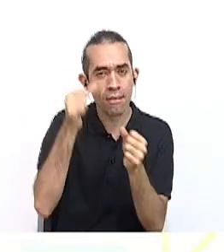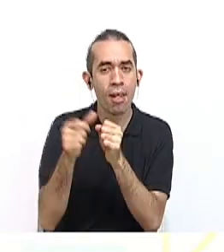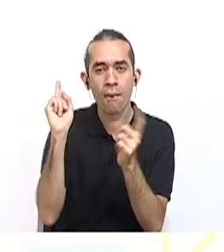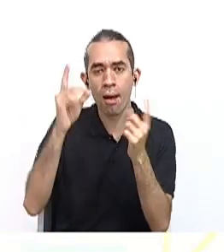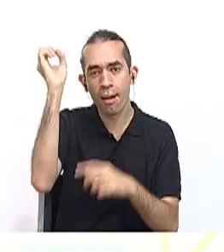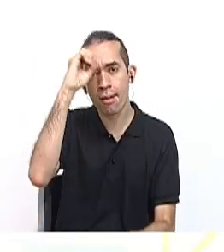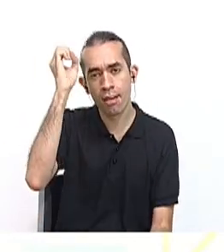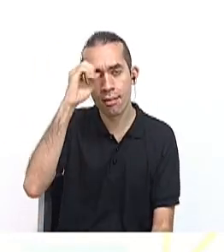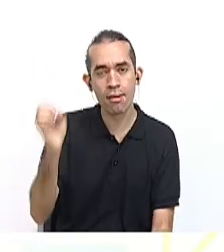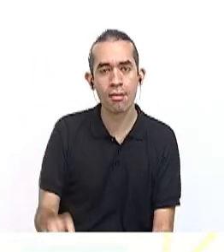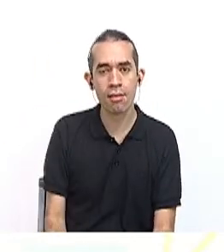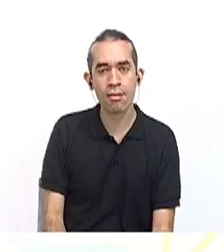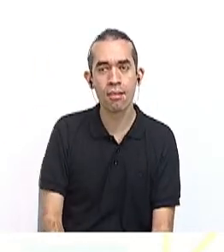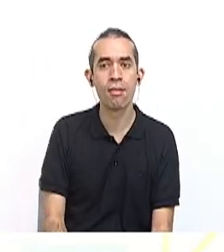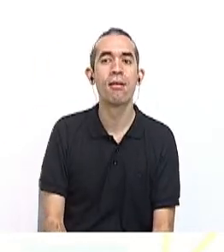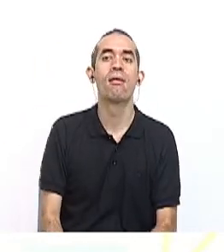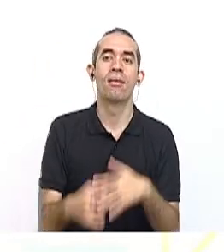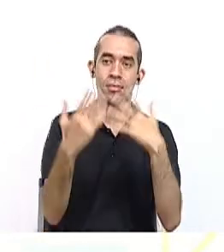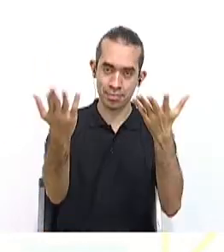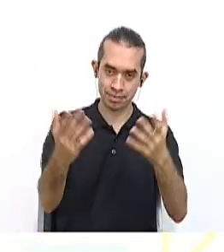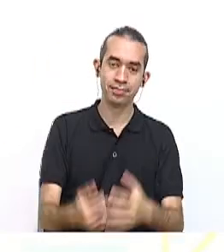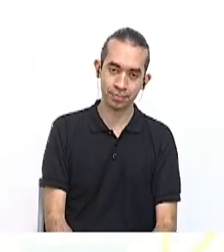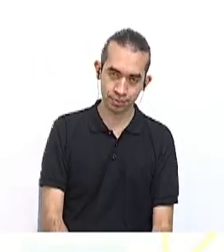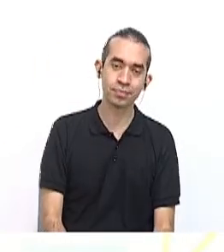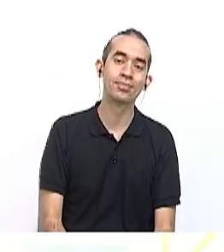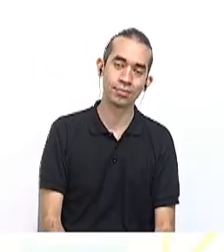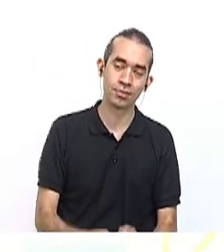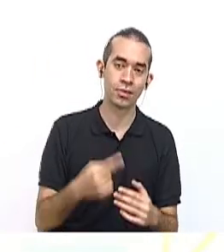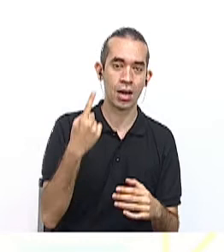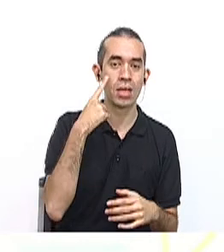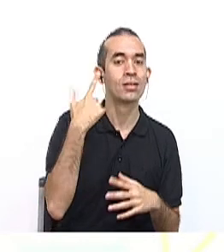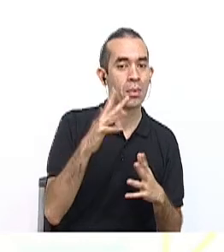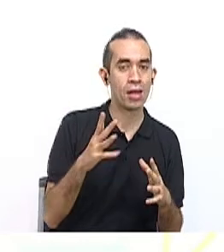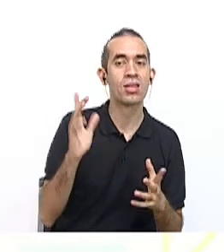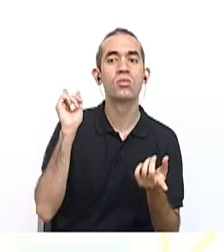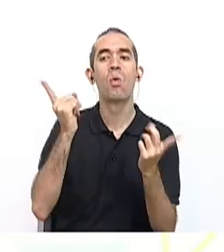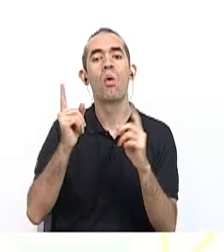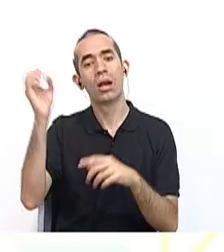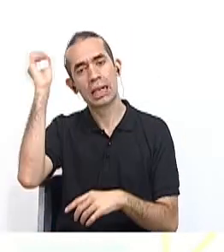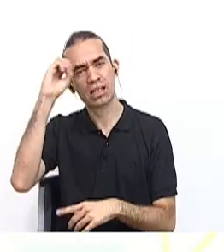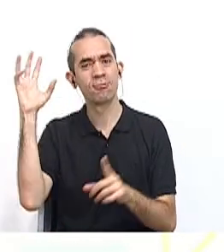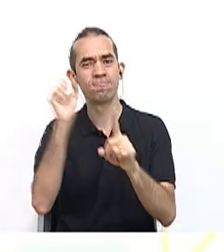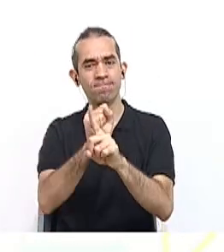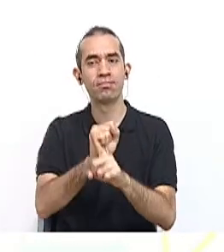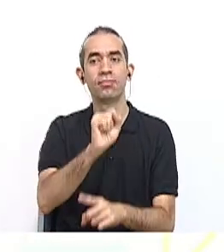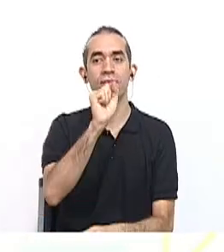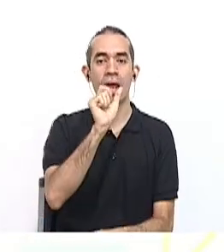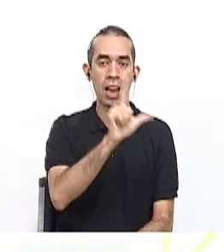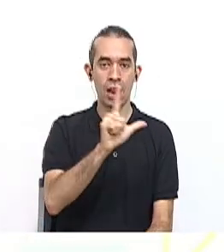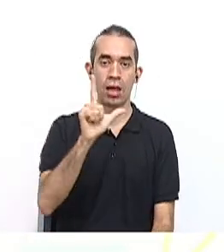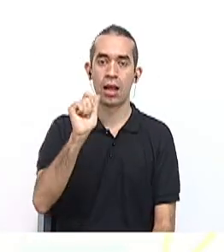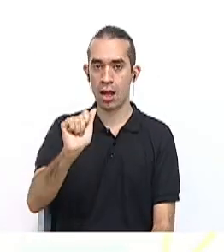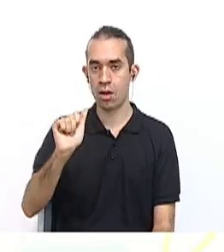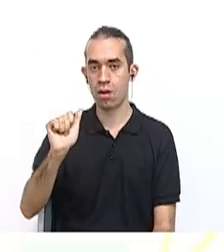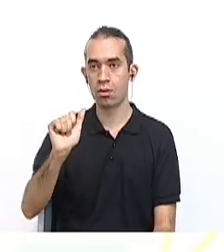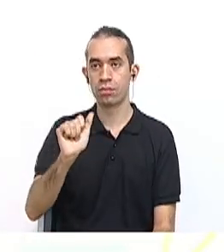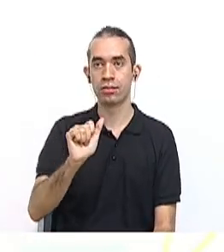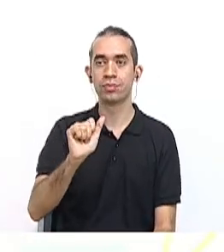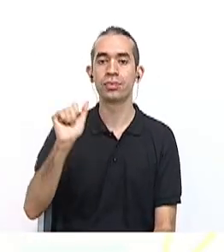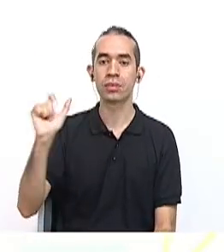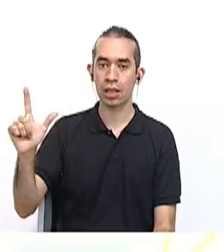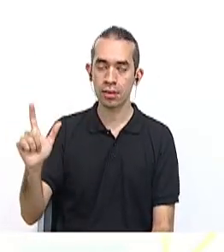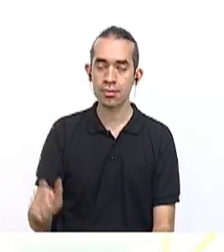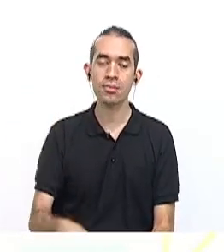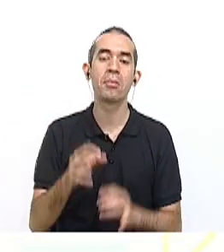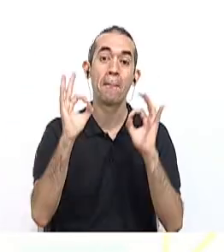criterio. Muy bien, ellos son semejantes por el criterio lado, ángulo, lado. Vamos bien, y